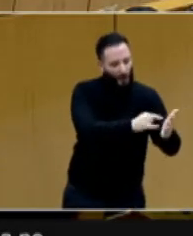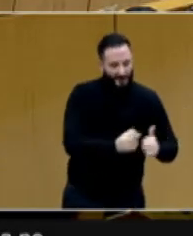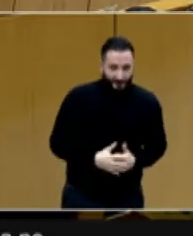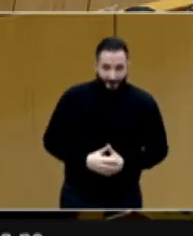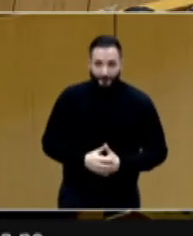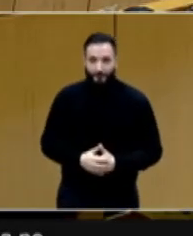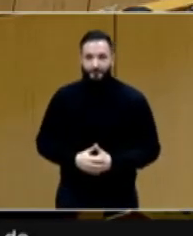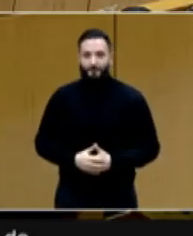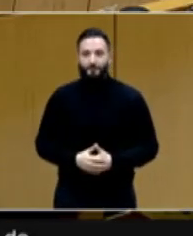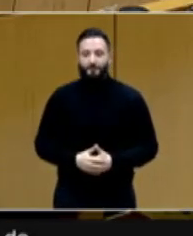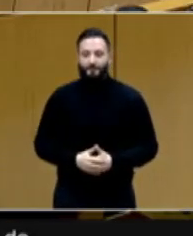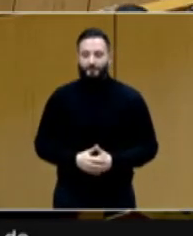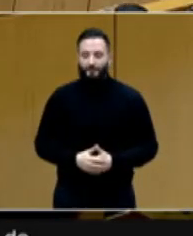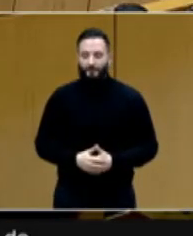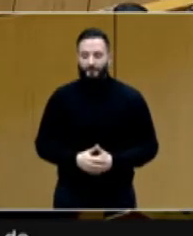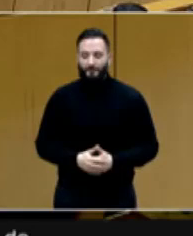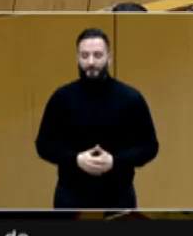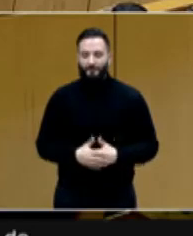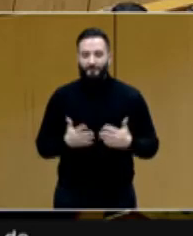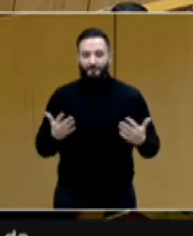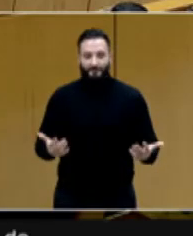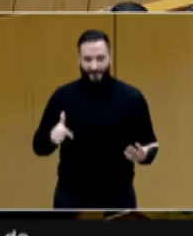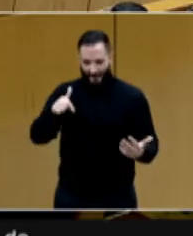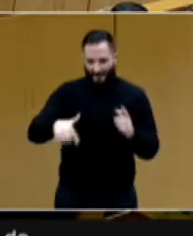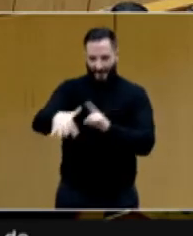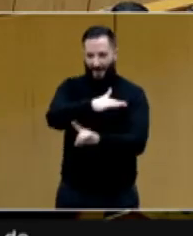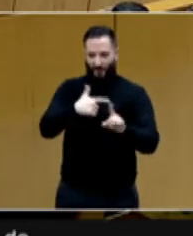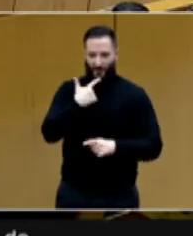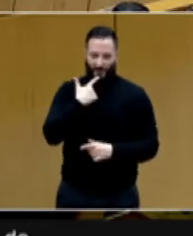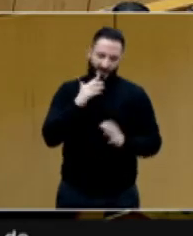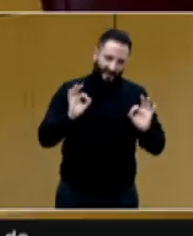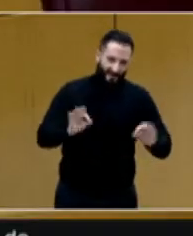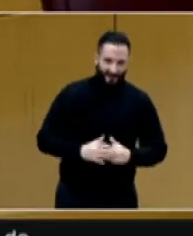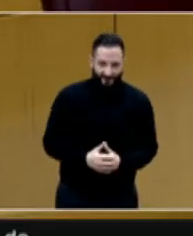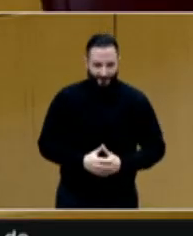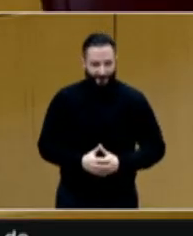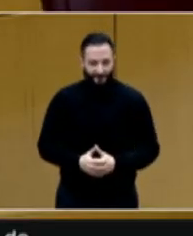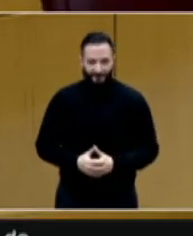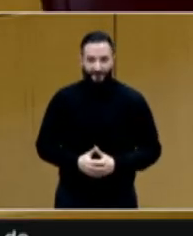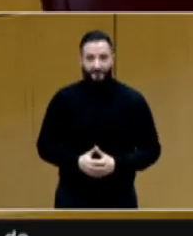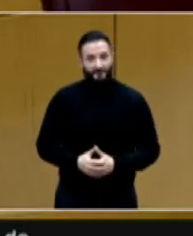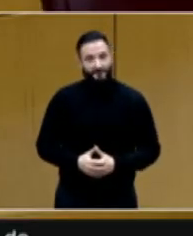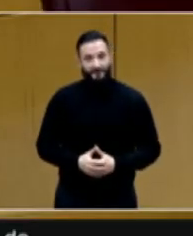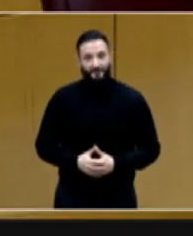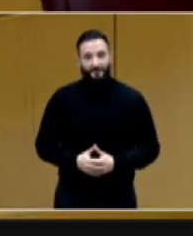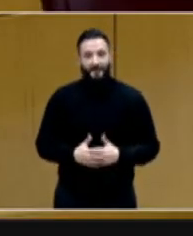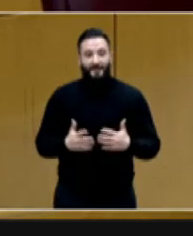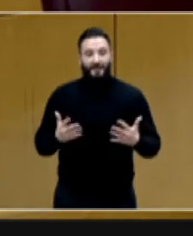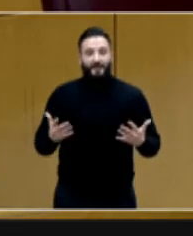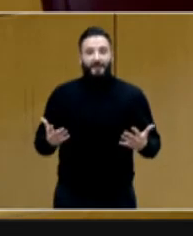por alusiones esto se dice aquí en este entorno no por alusiones es